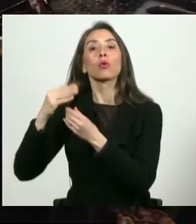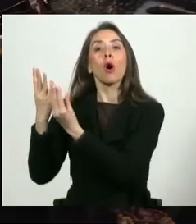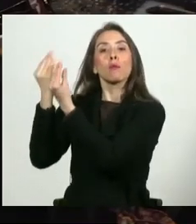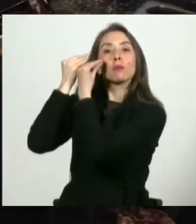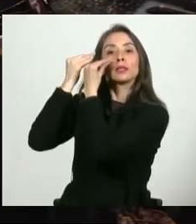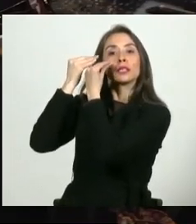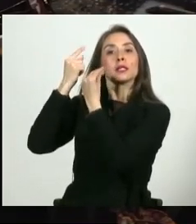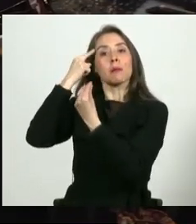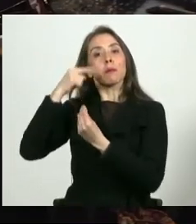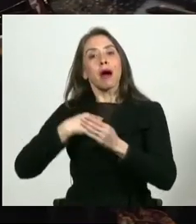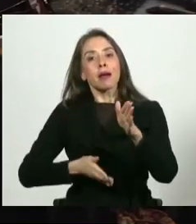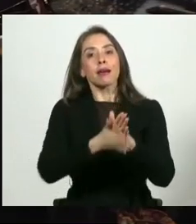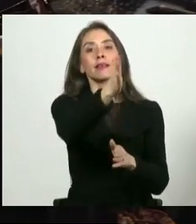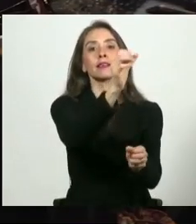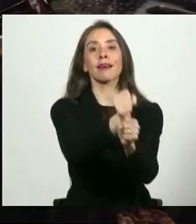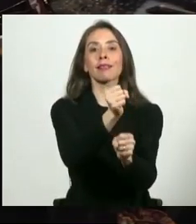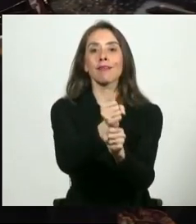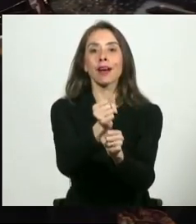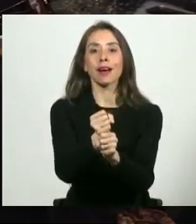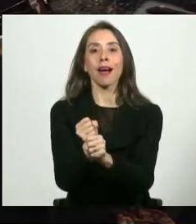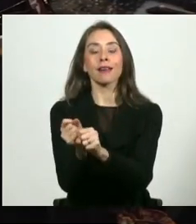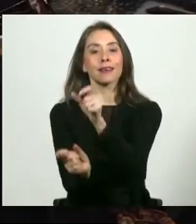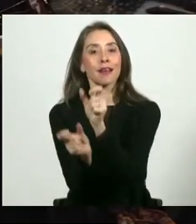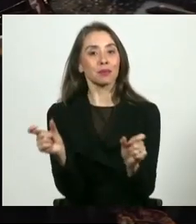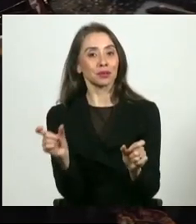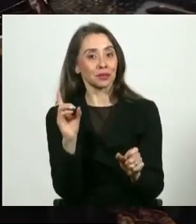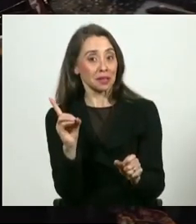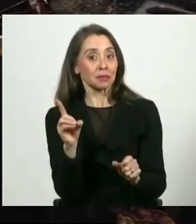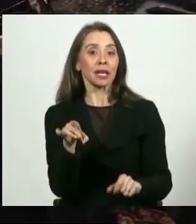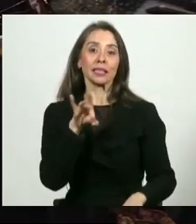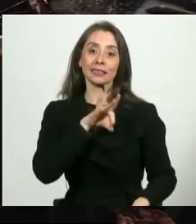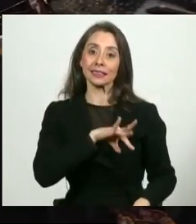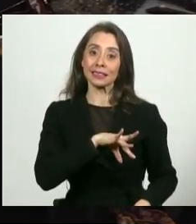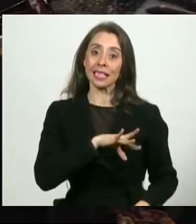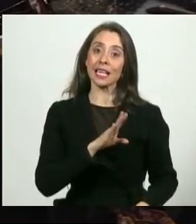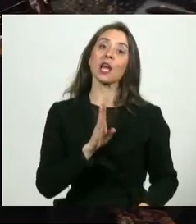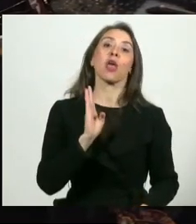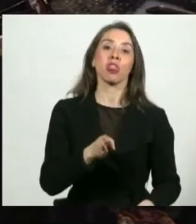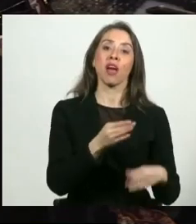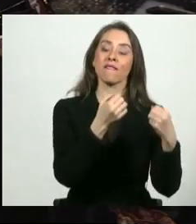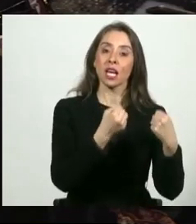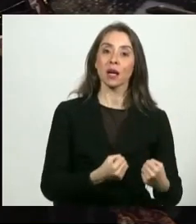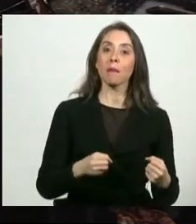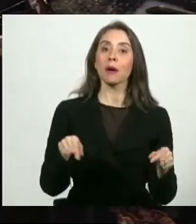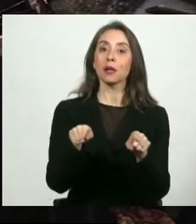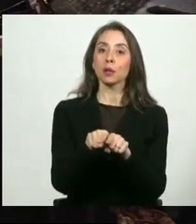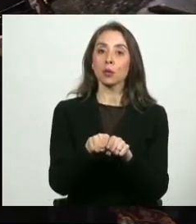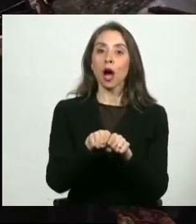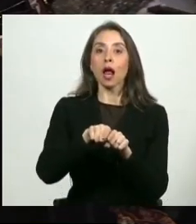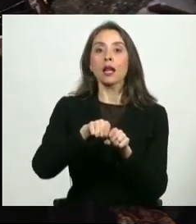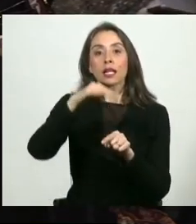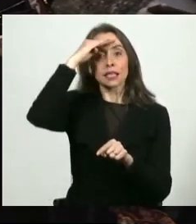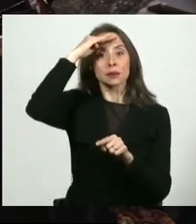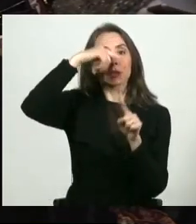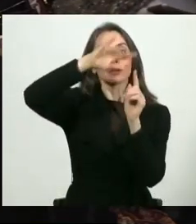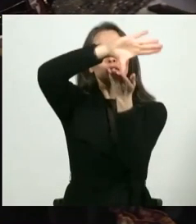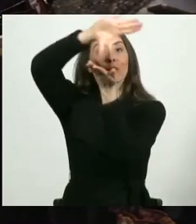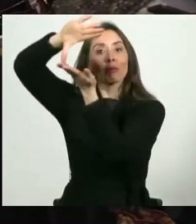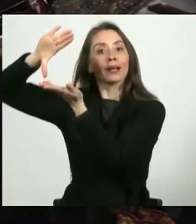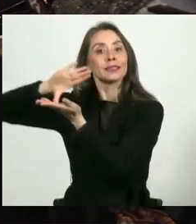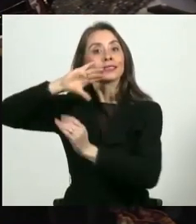estas personas, ¿ya? Hoy día Chile tiene que ser capaz, al igual que las experiencias a nivel